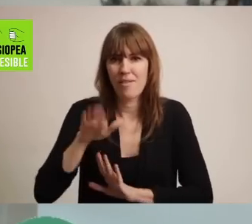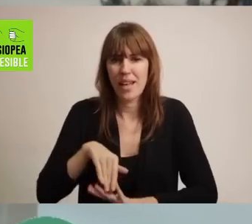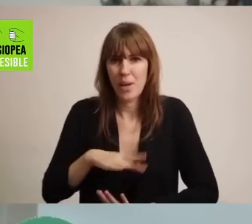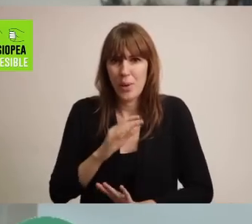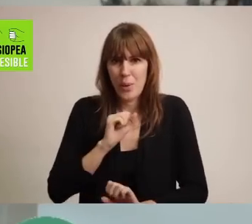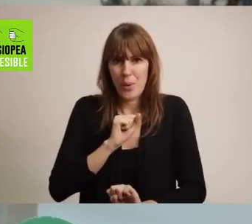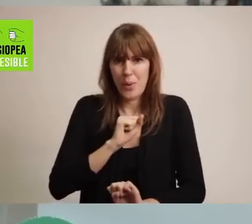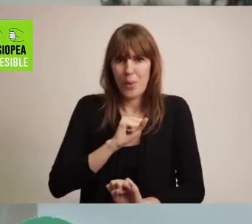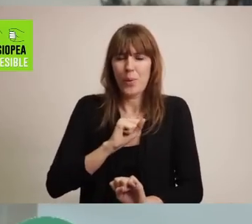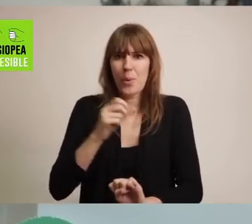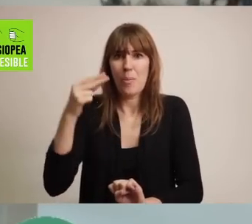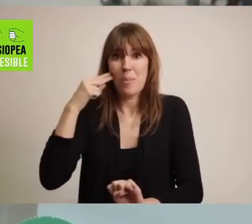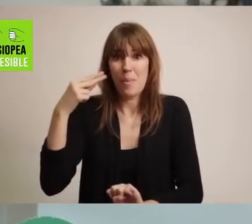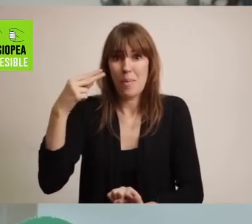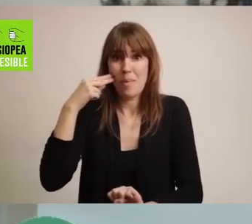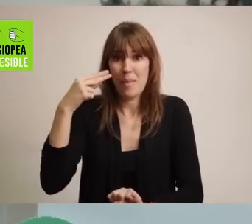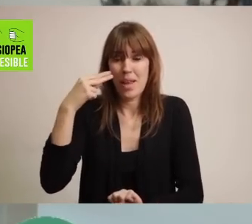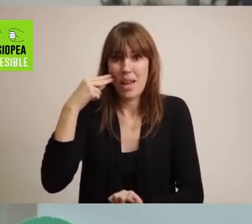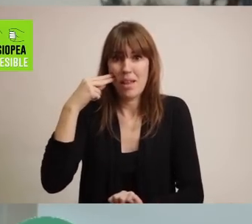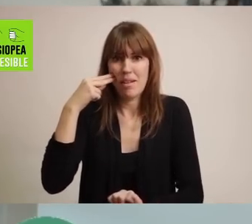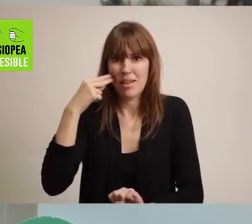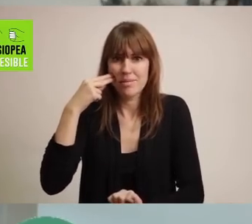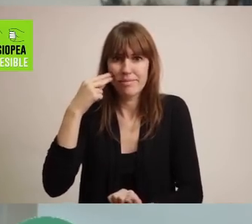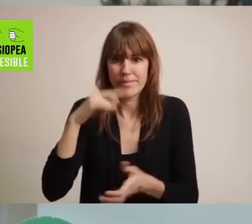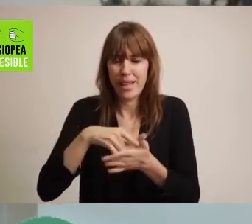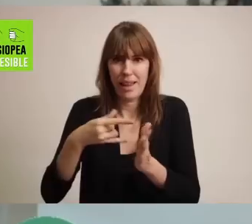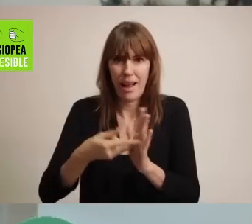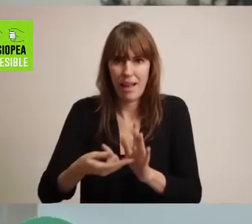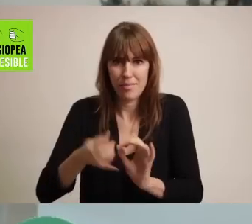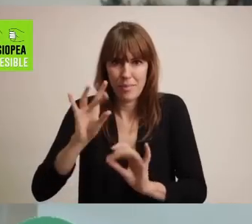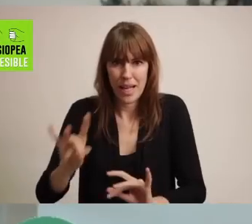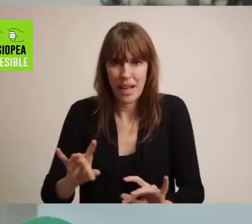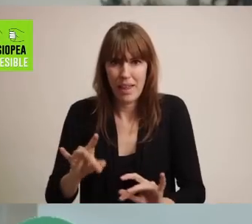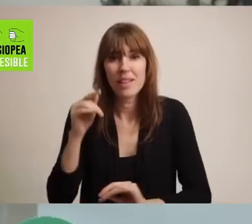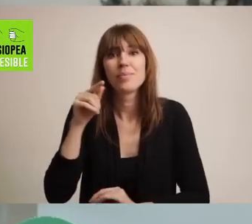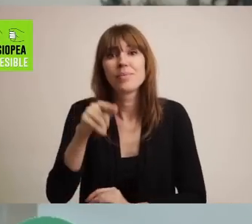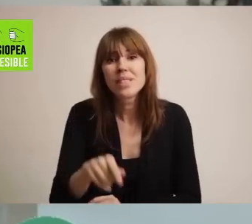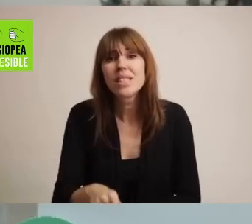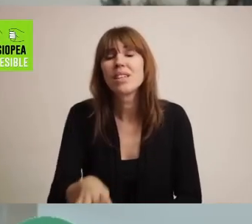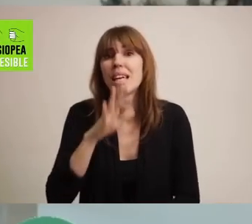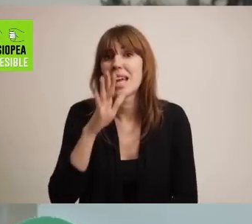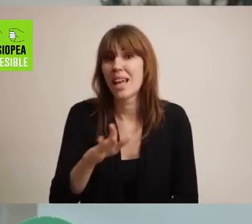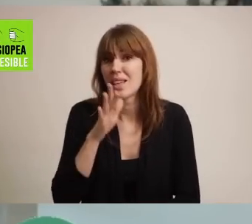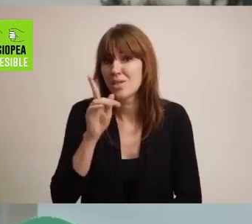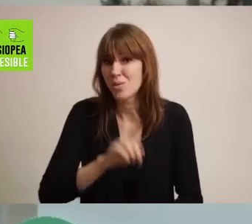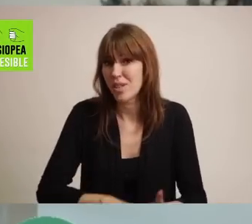miedo a lo que le está pasando y ya no le haga efecto la técnica. Eso es una excusa, porque la técnica se utiliza